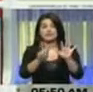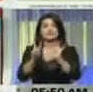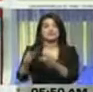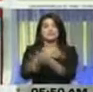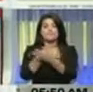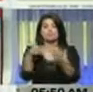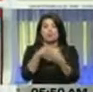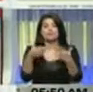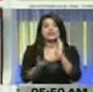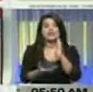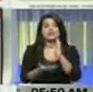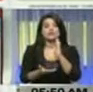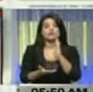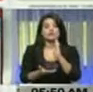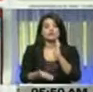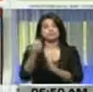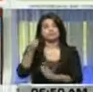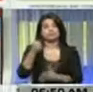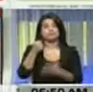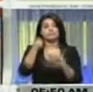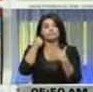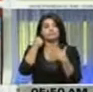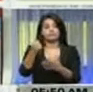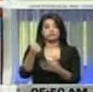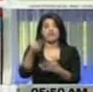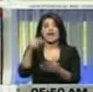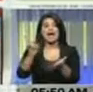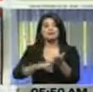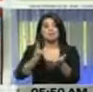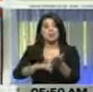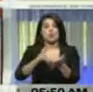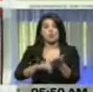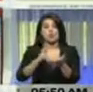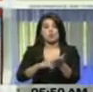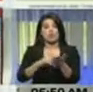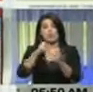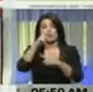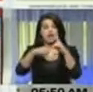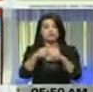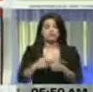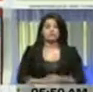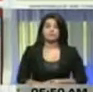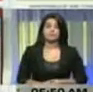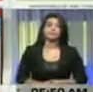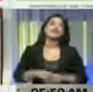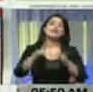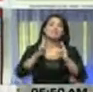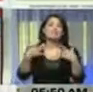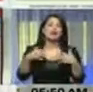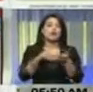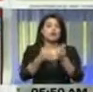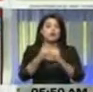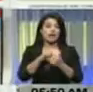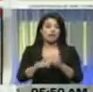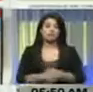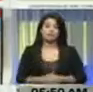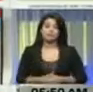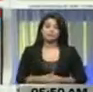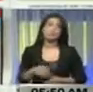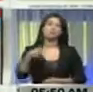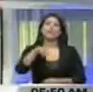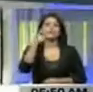millones aumentó utilidad de aseguradoras en un año. Esto es un tema que pique y se extiende, porque